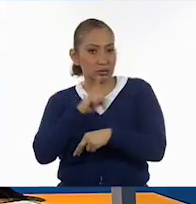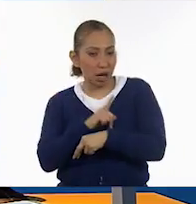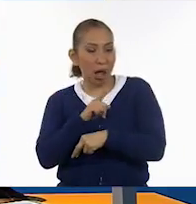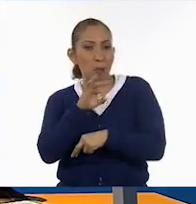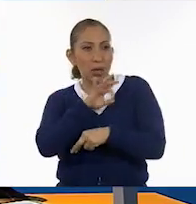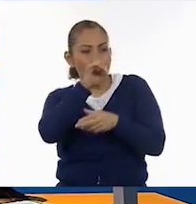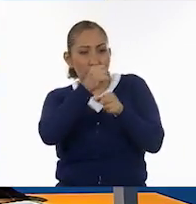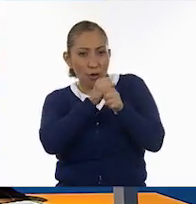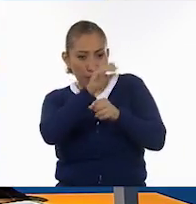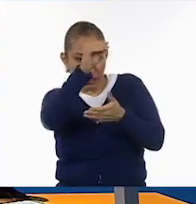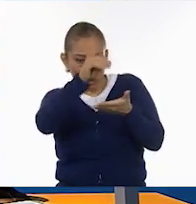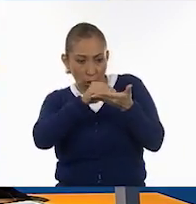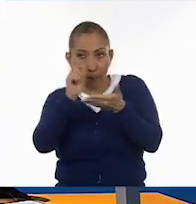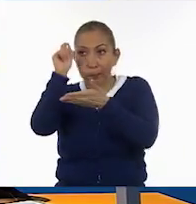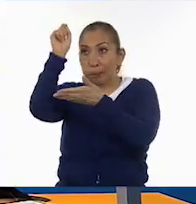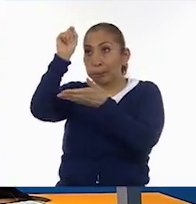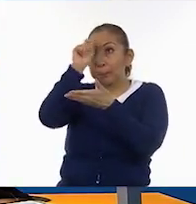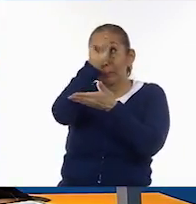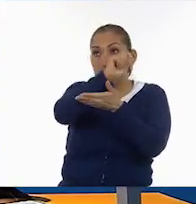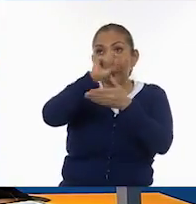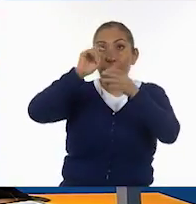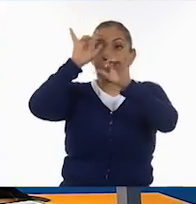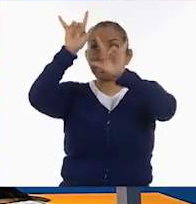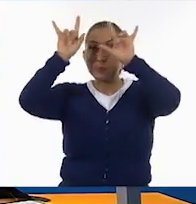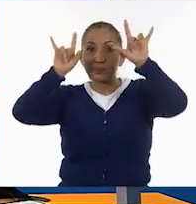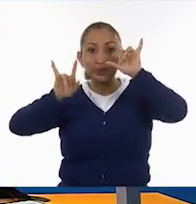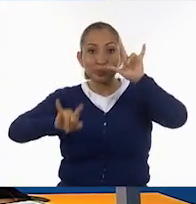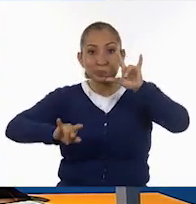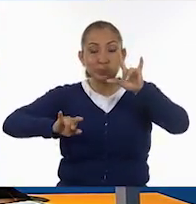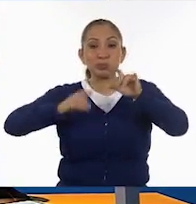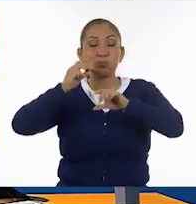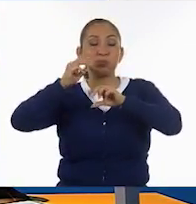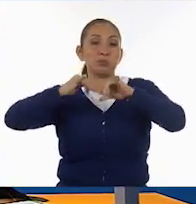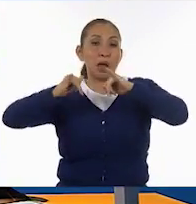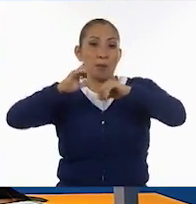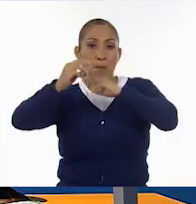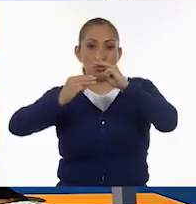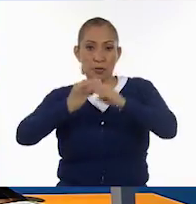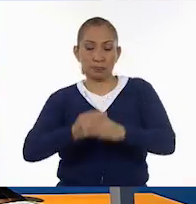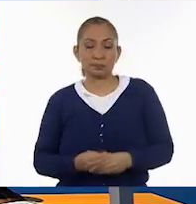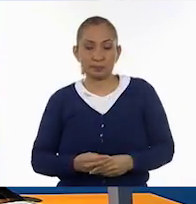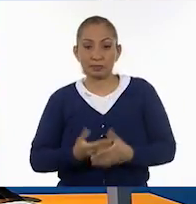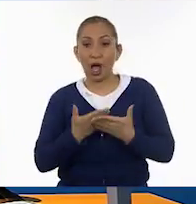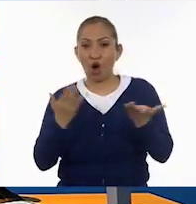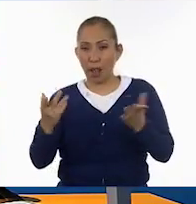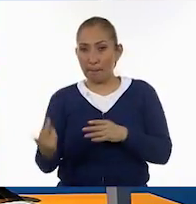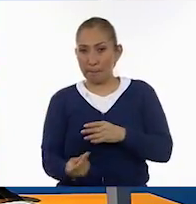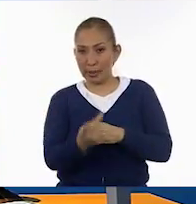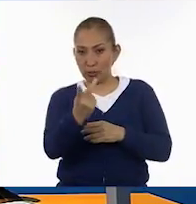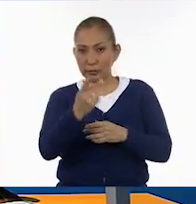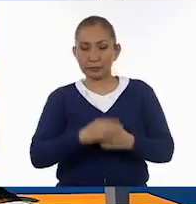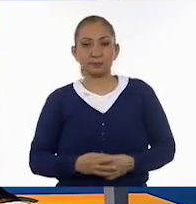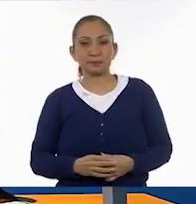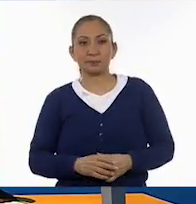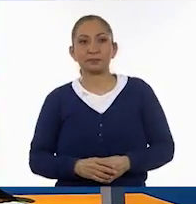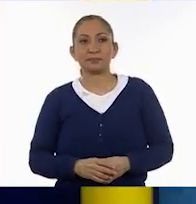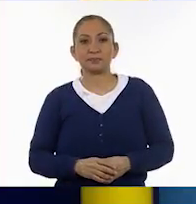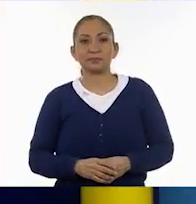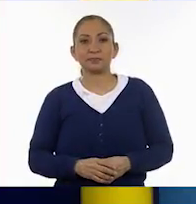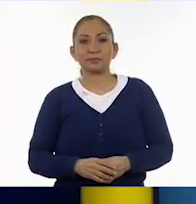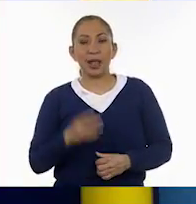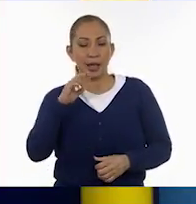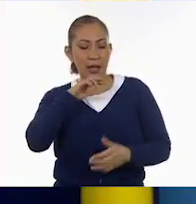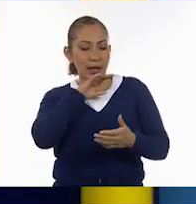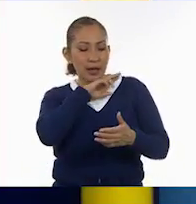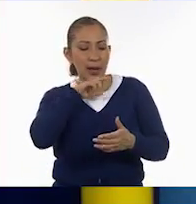tomar esos datos que vienen en tu libro para hacer tu planisferio. Y ahora tenemos unas preguntas, María. Vamos a